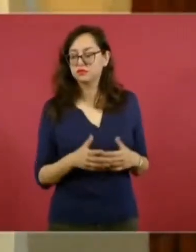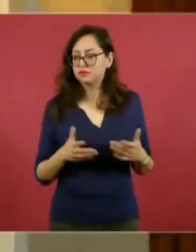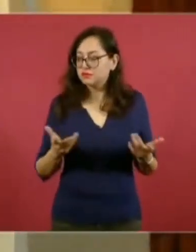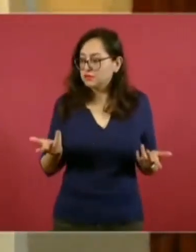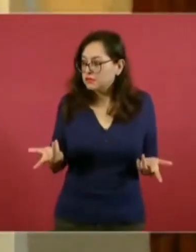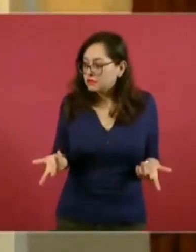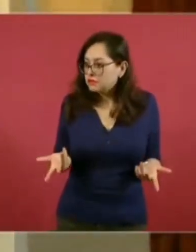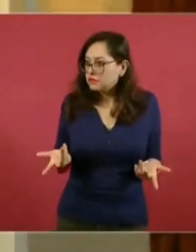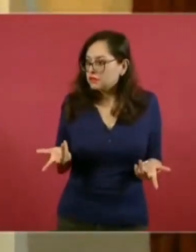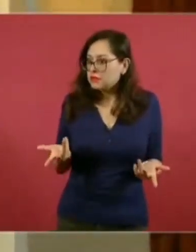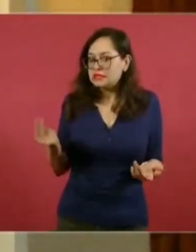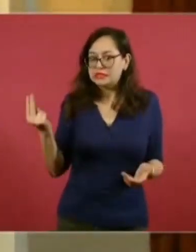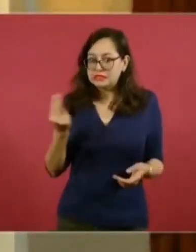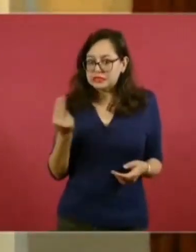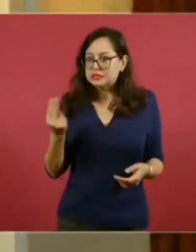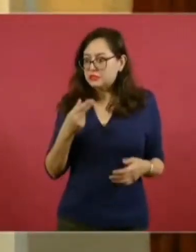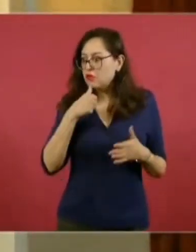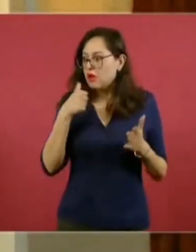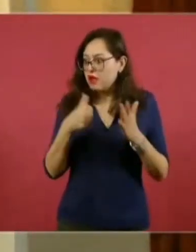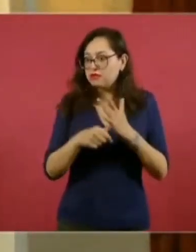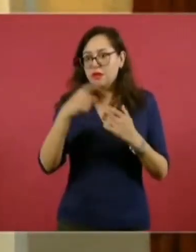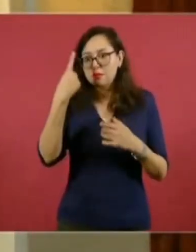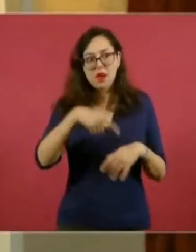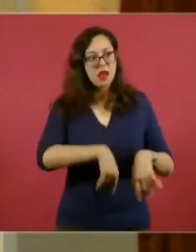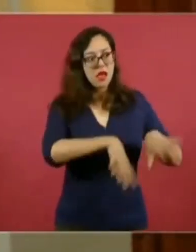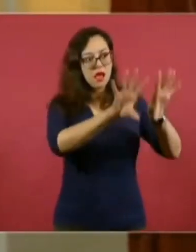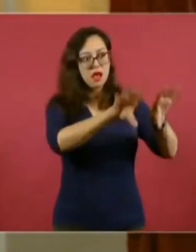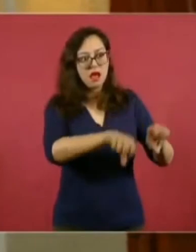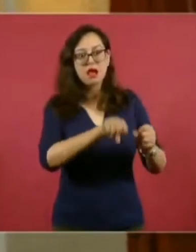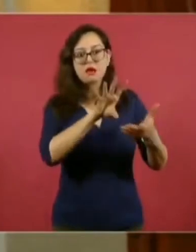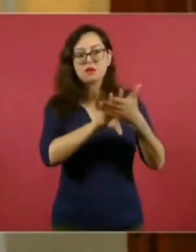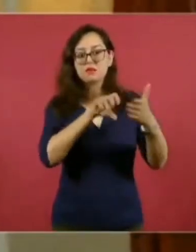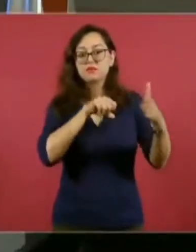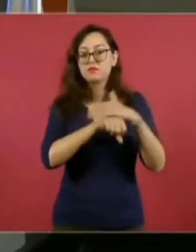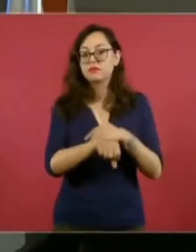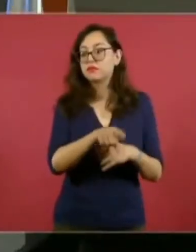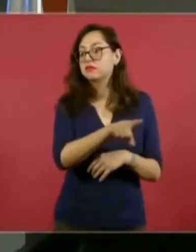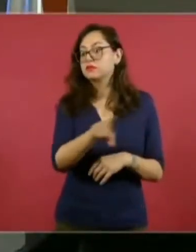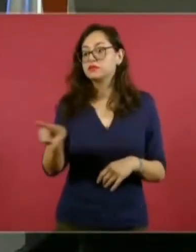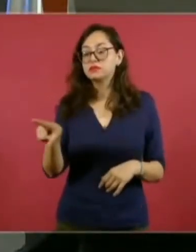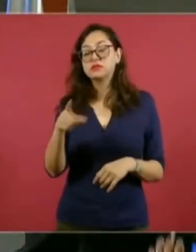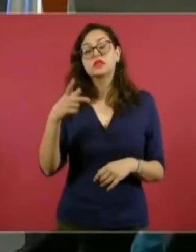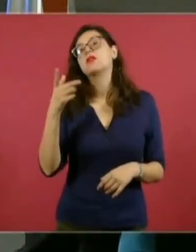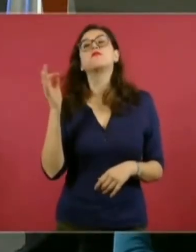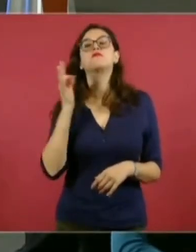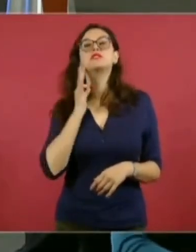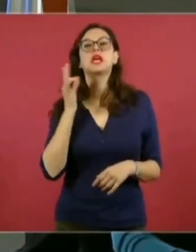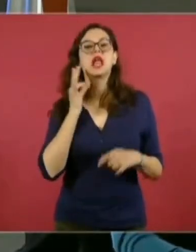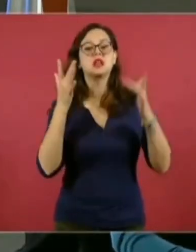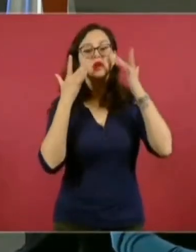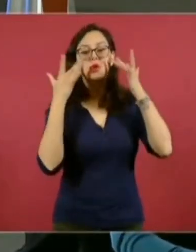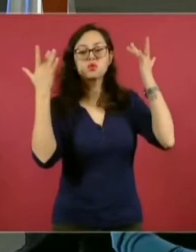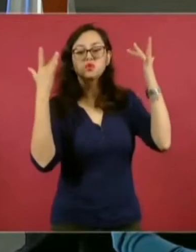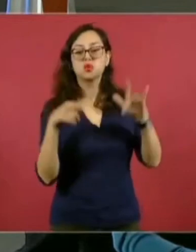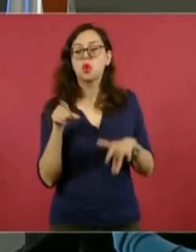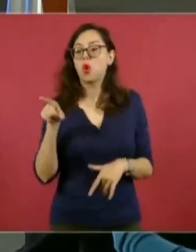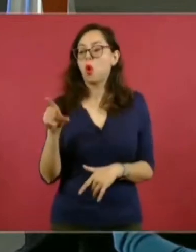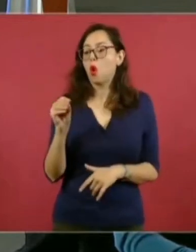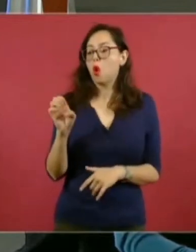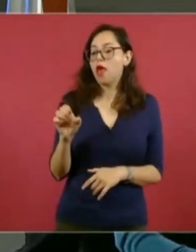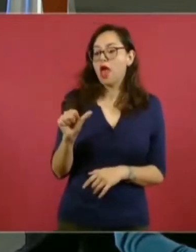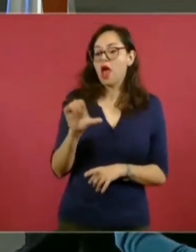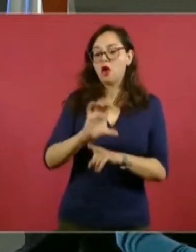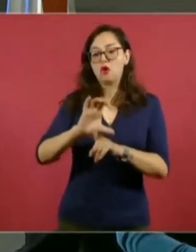especial renunció y la mayoría de los miembros de la comisión de la OEA se retiraron.